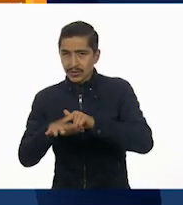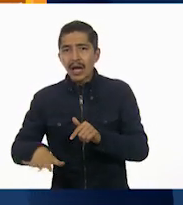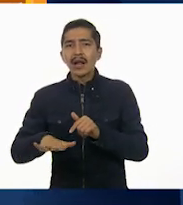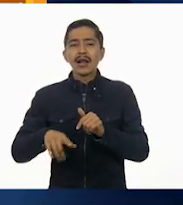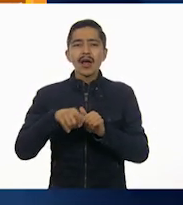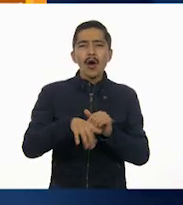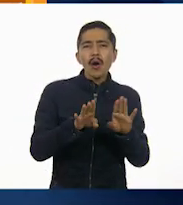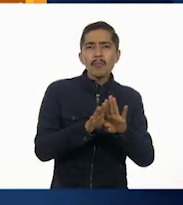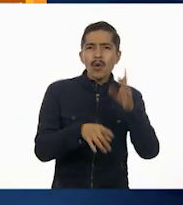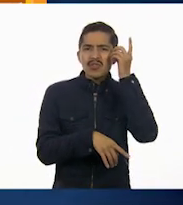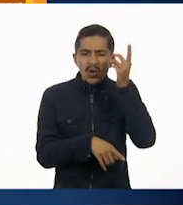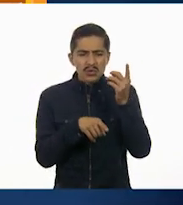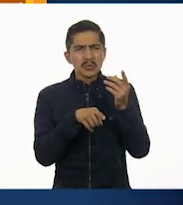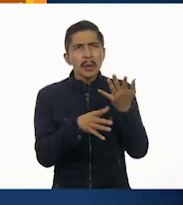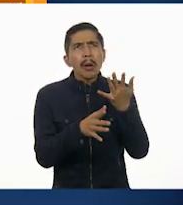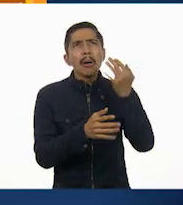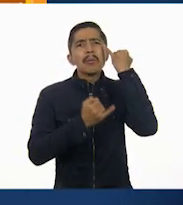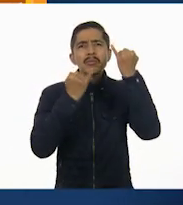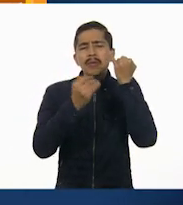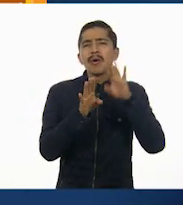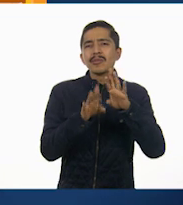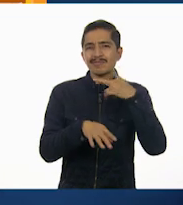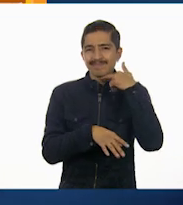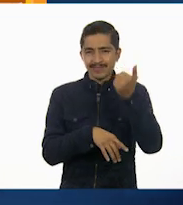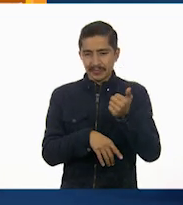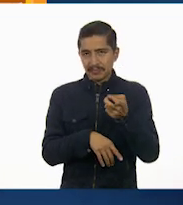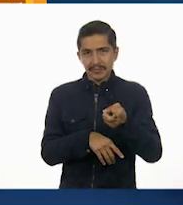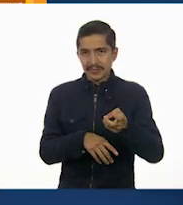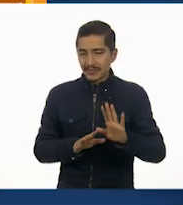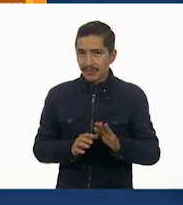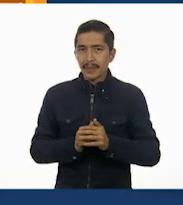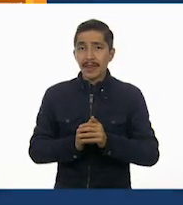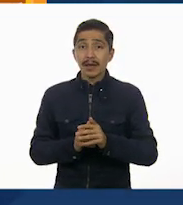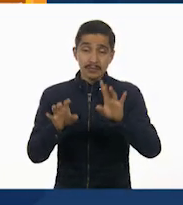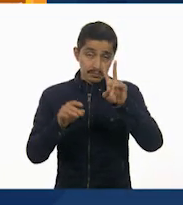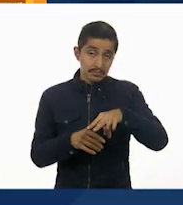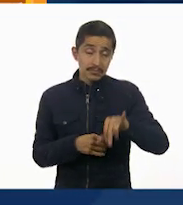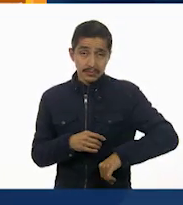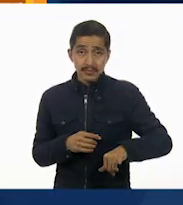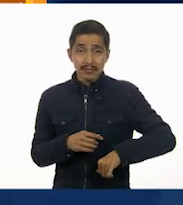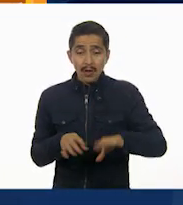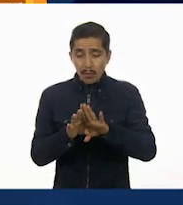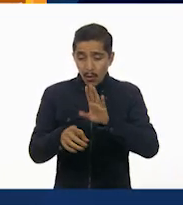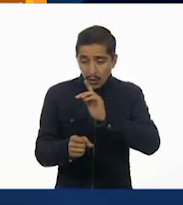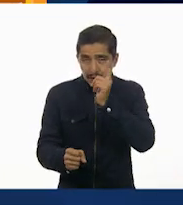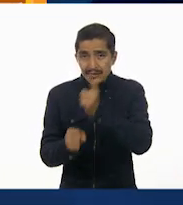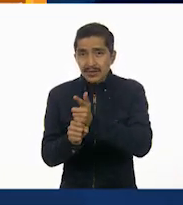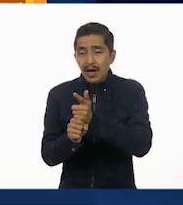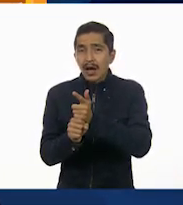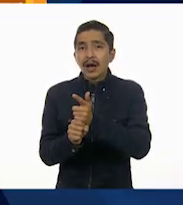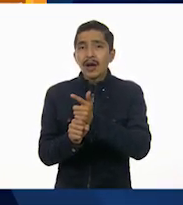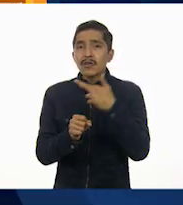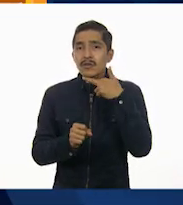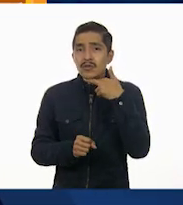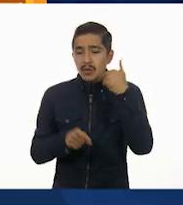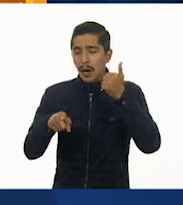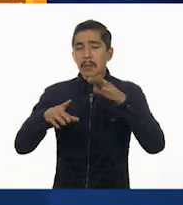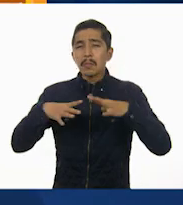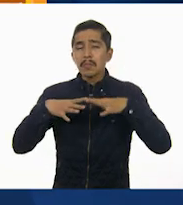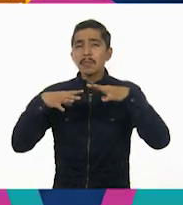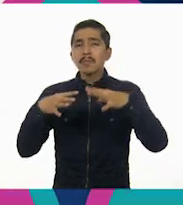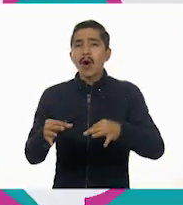los etruscos fueron retomados por los romanos. Y es muy interesante descubrir que la civilización romana surgió a partir